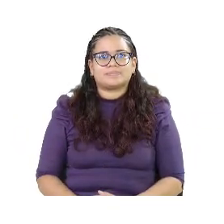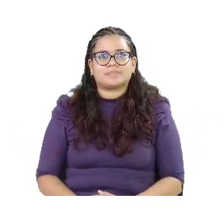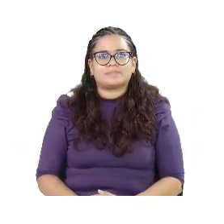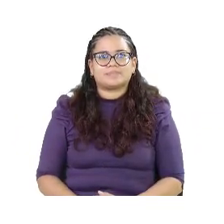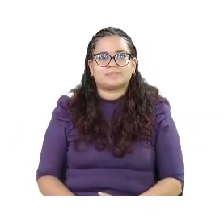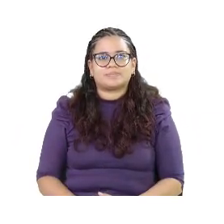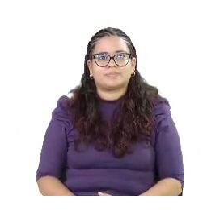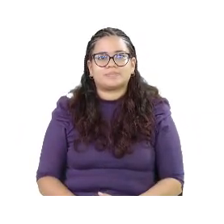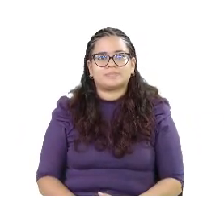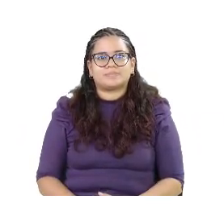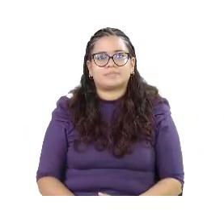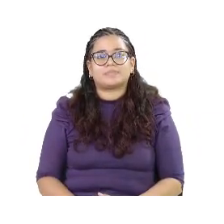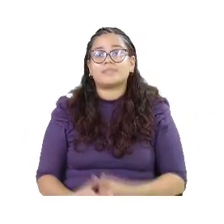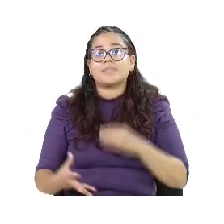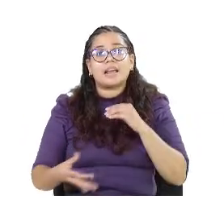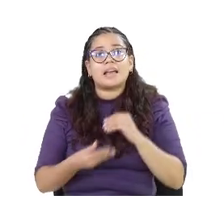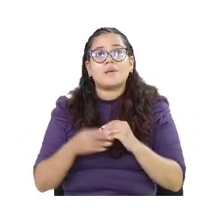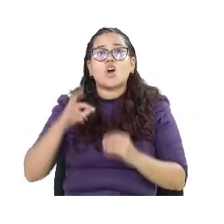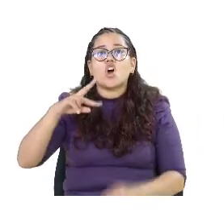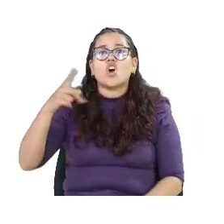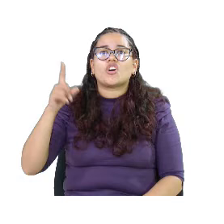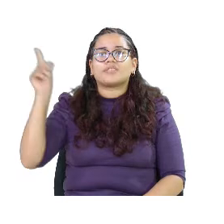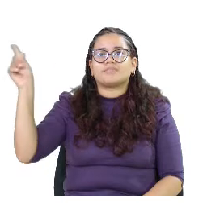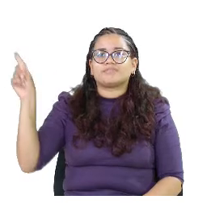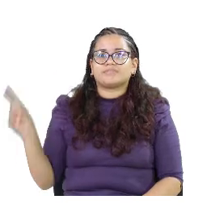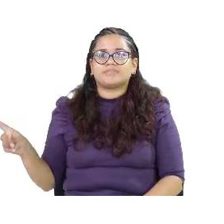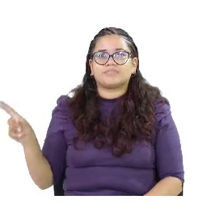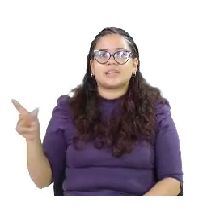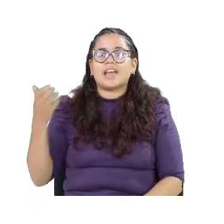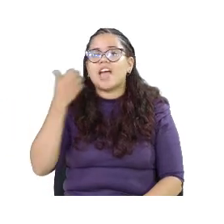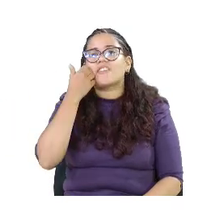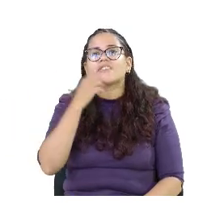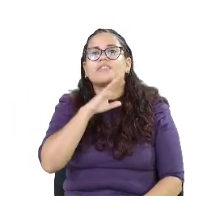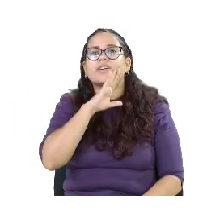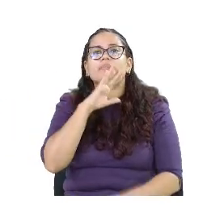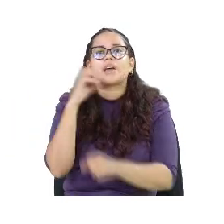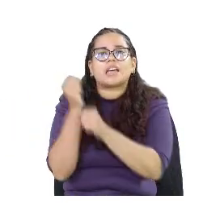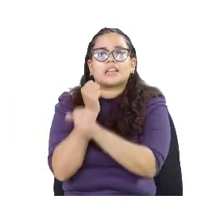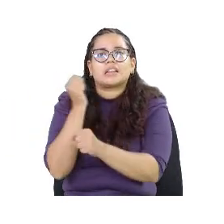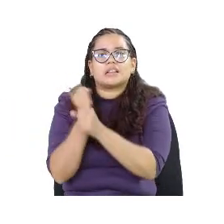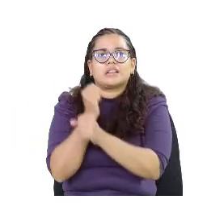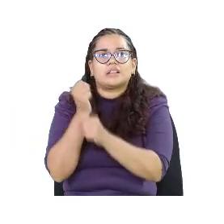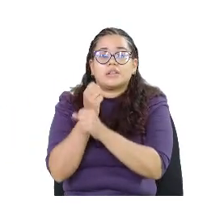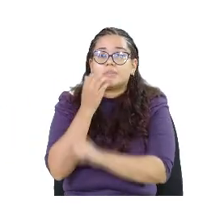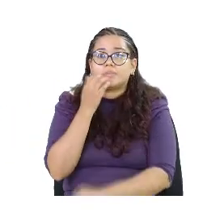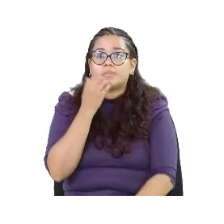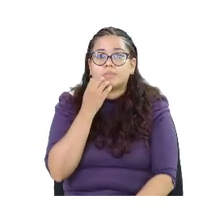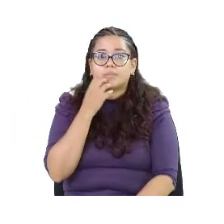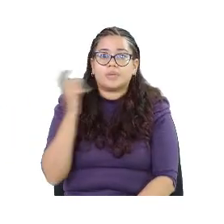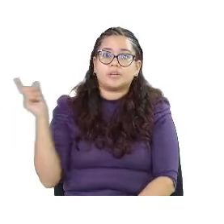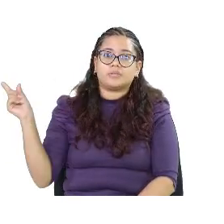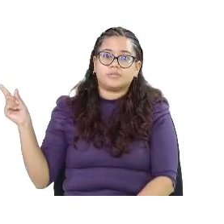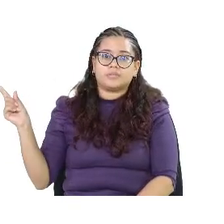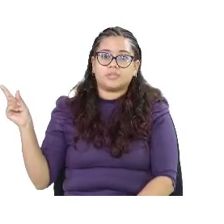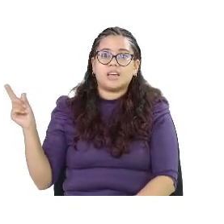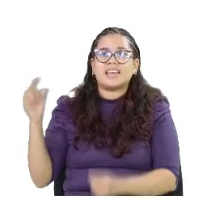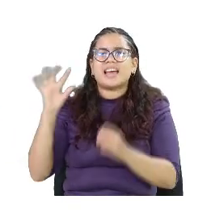También estamos desarrollando órtesis para enfermedades laborales. En este caso, esta es una órtesis de túnel